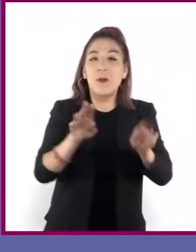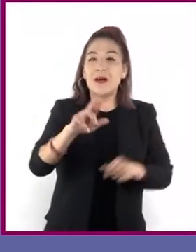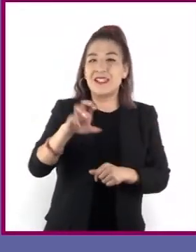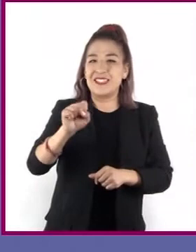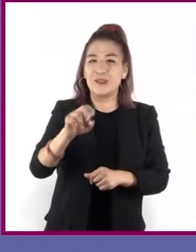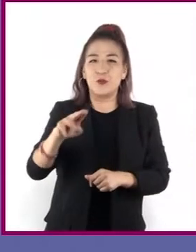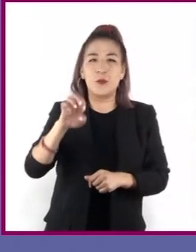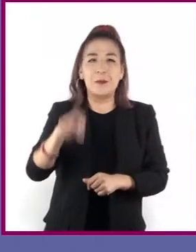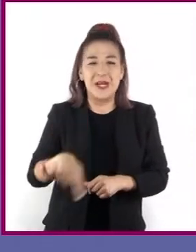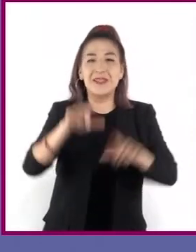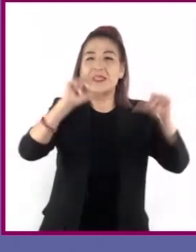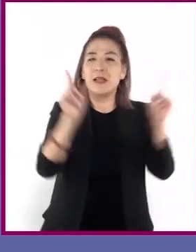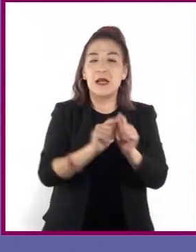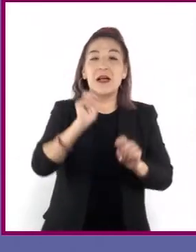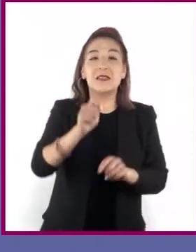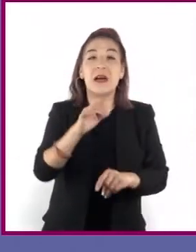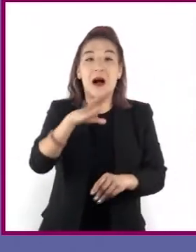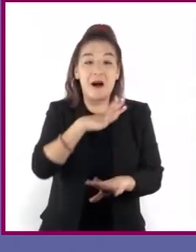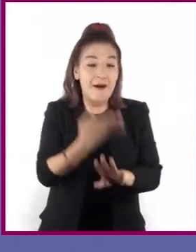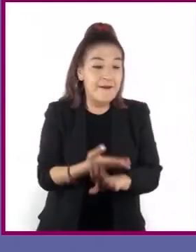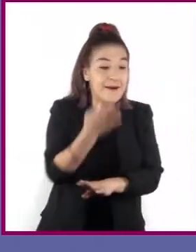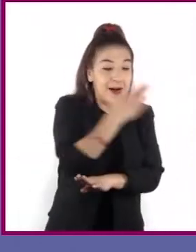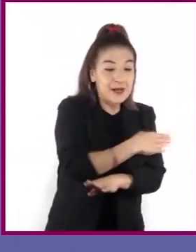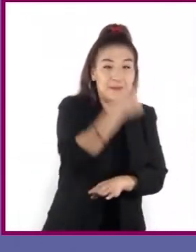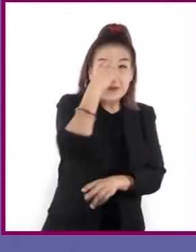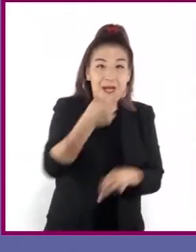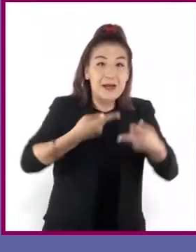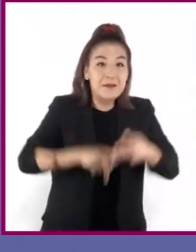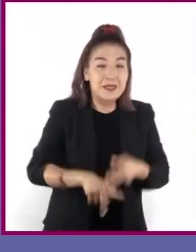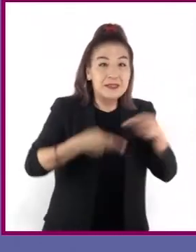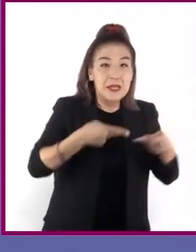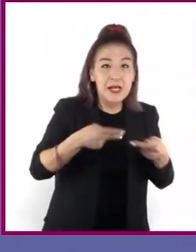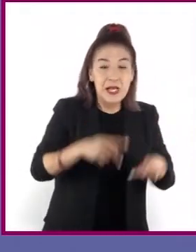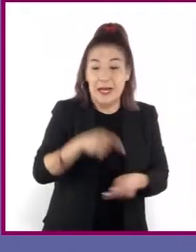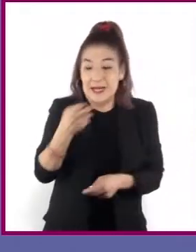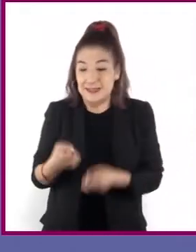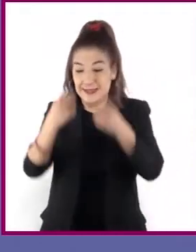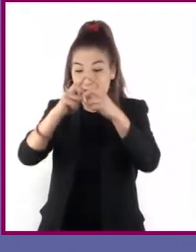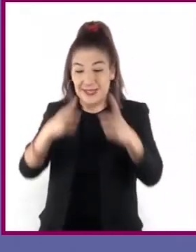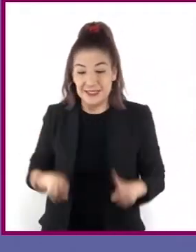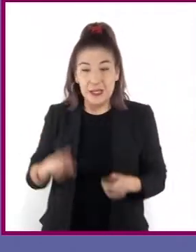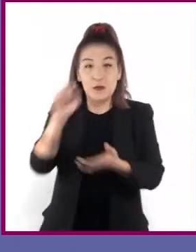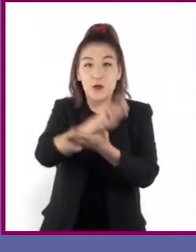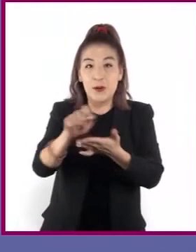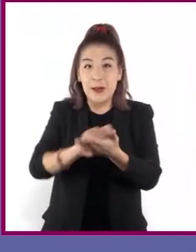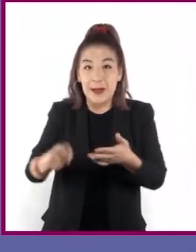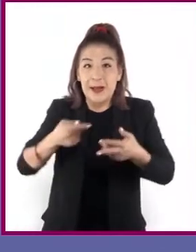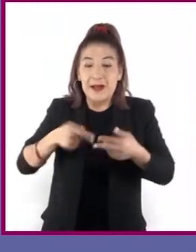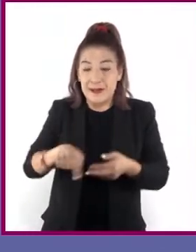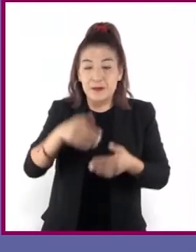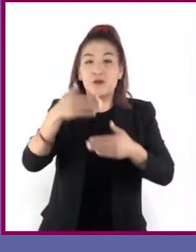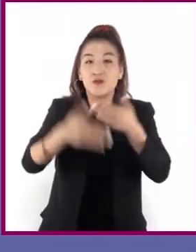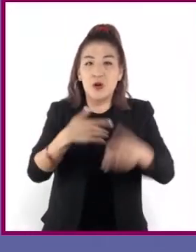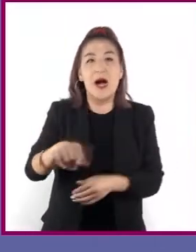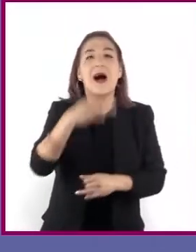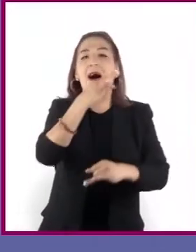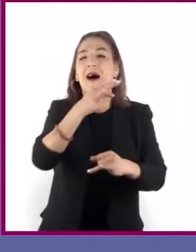resumen tiene un antes de elaborar el resumen, un durante la elaboración y un producto final.